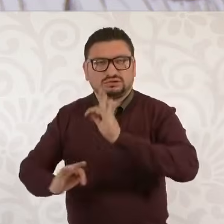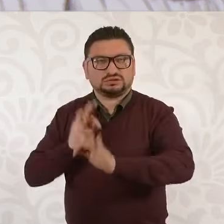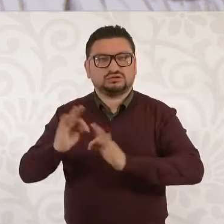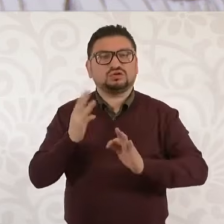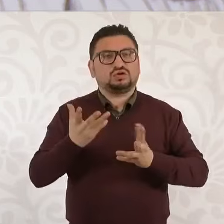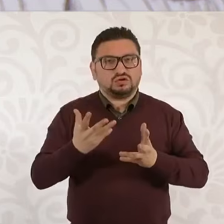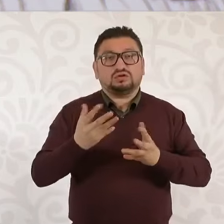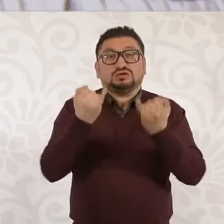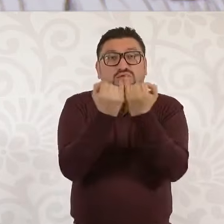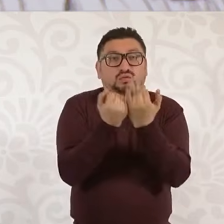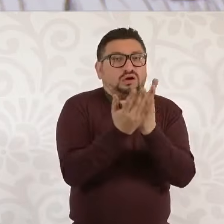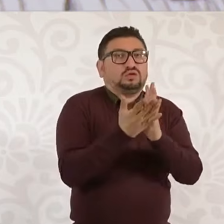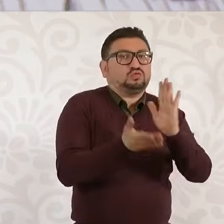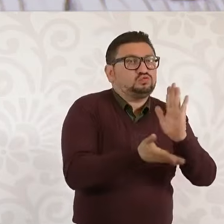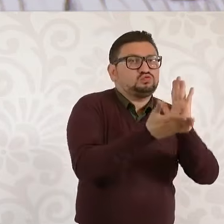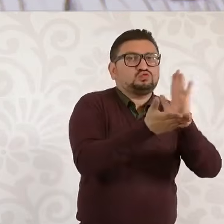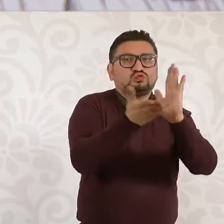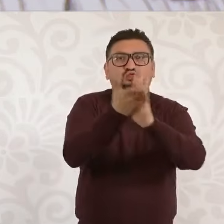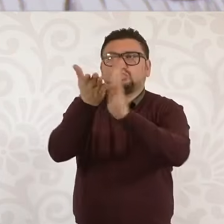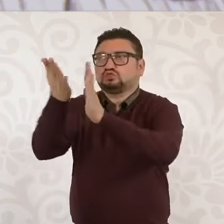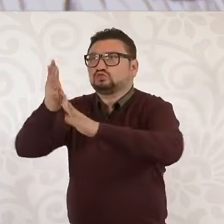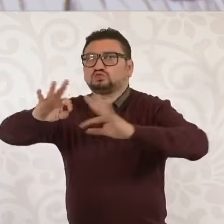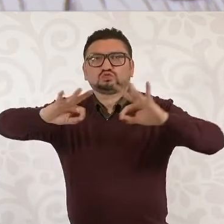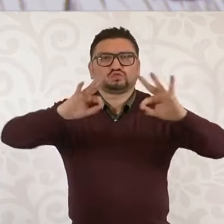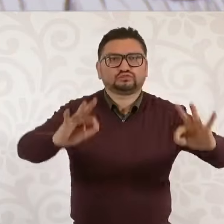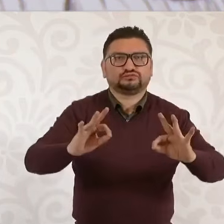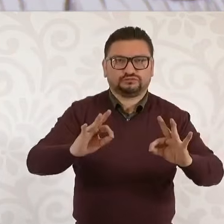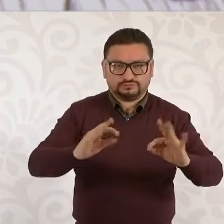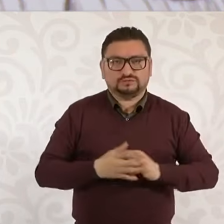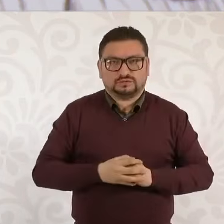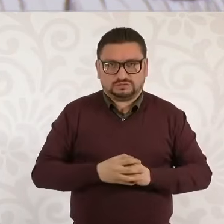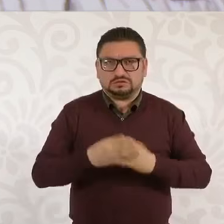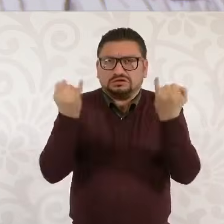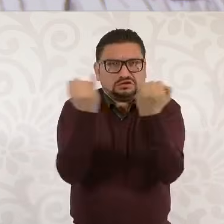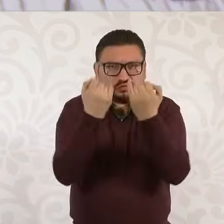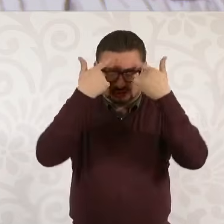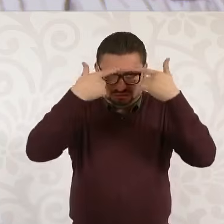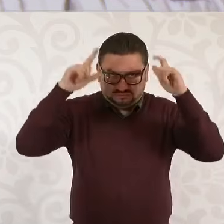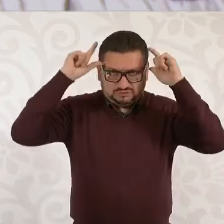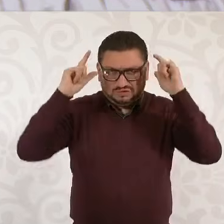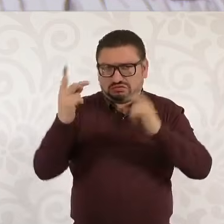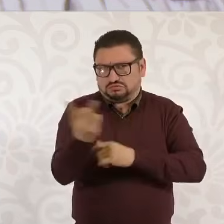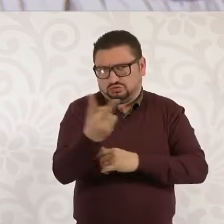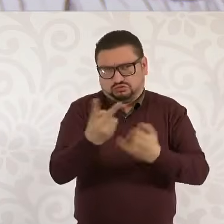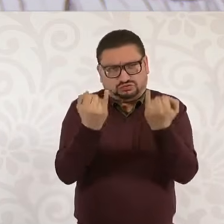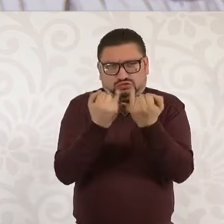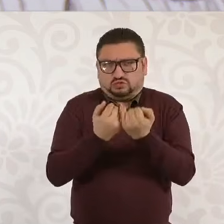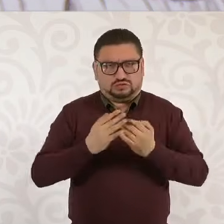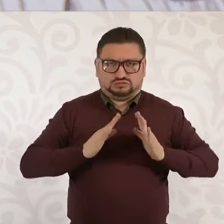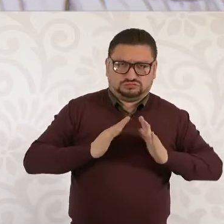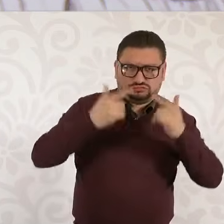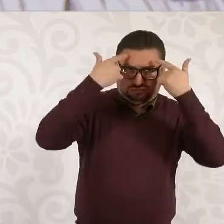en labores de construcción de las obras estratégicas, y a la Marina, porque son los dos, por eso hablo de Fuerzas